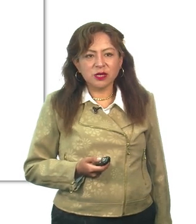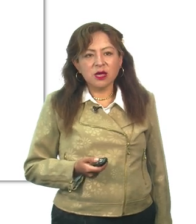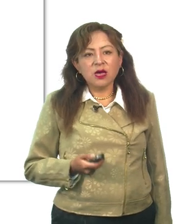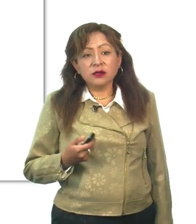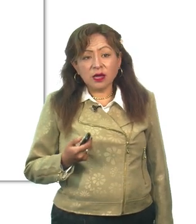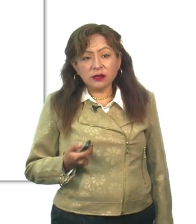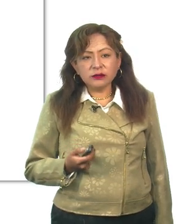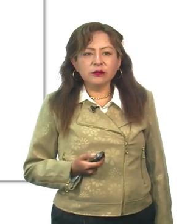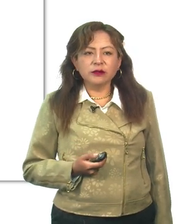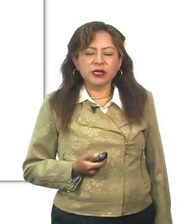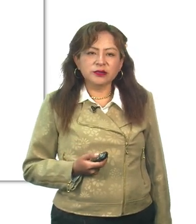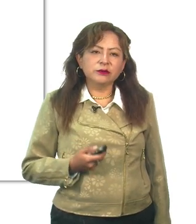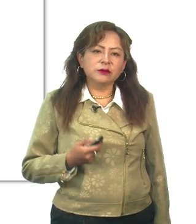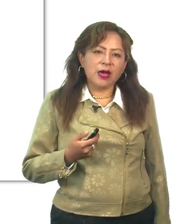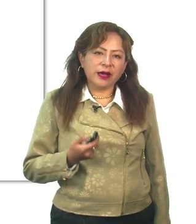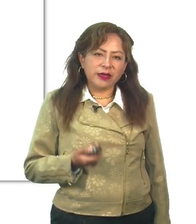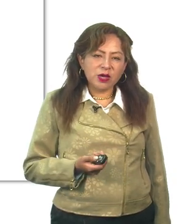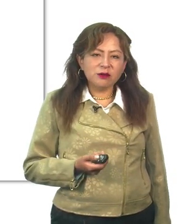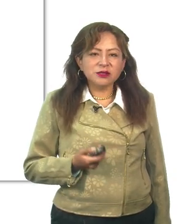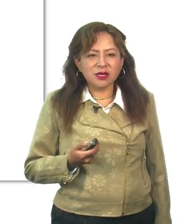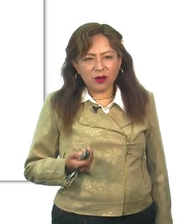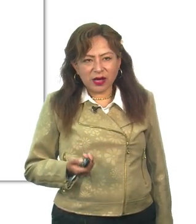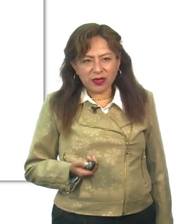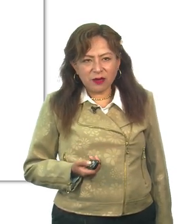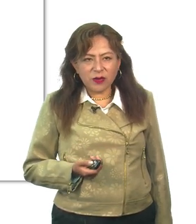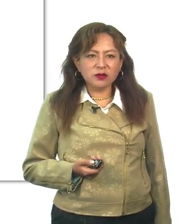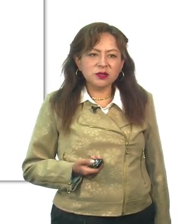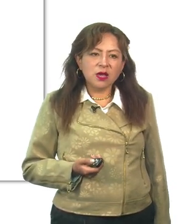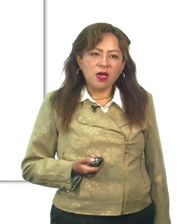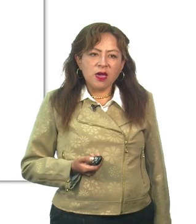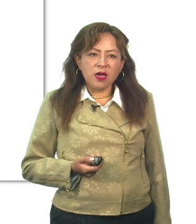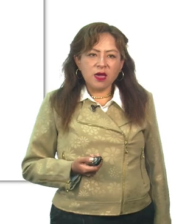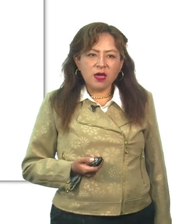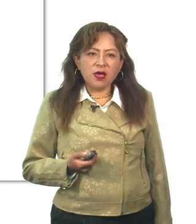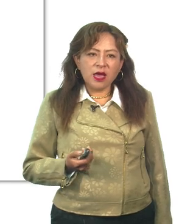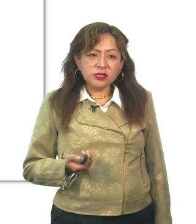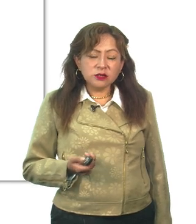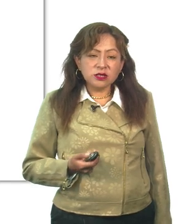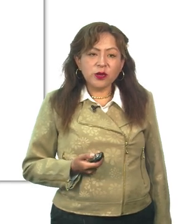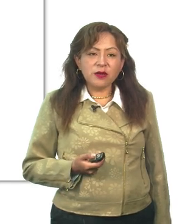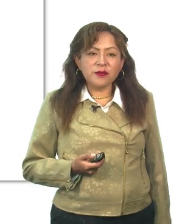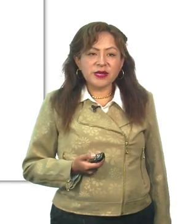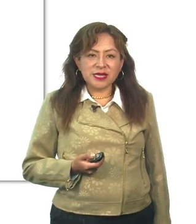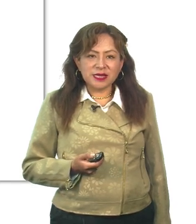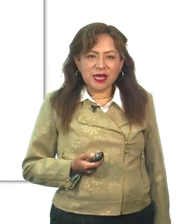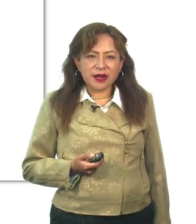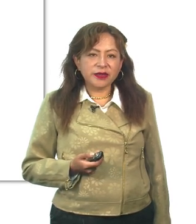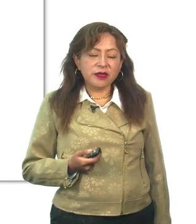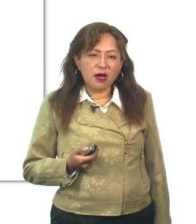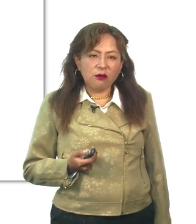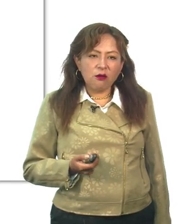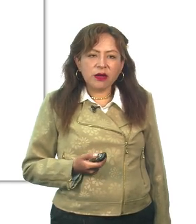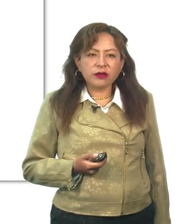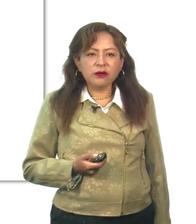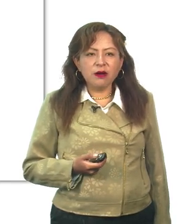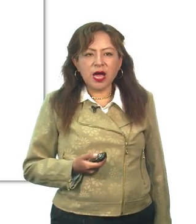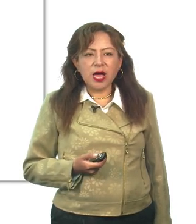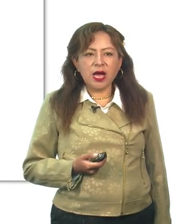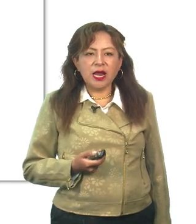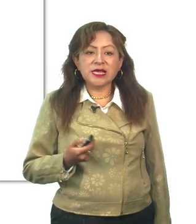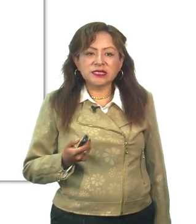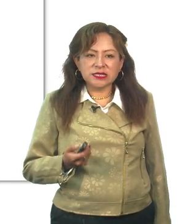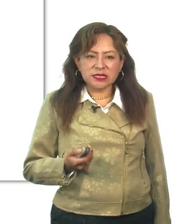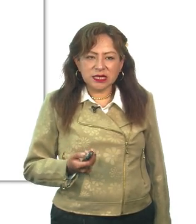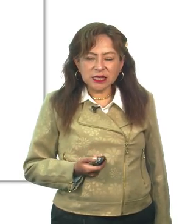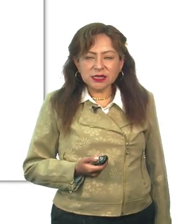discursivos, tanto lo que son académicos y no académicos. Estos se pueden presentar de acuerdo a